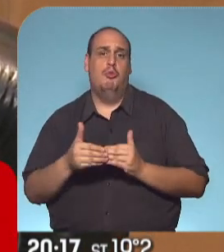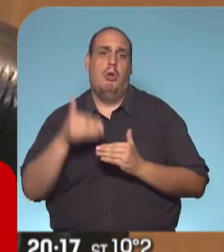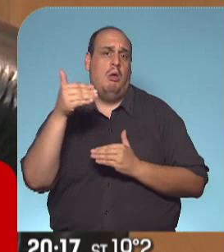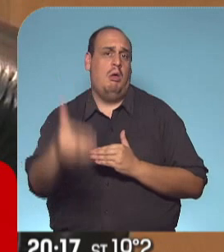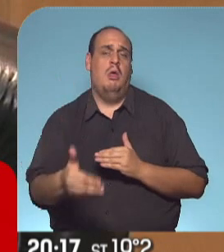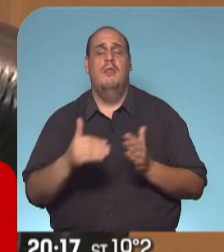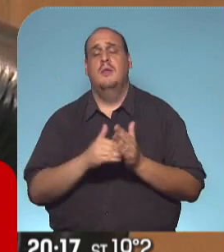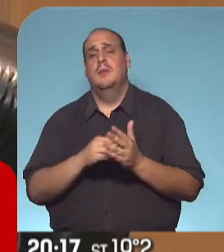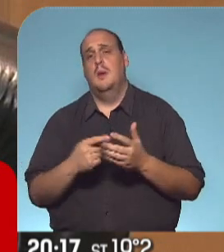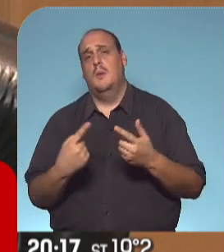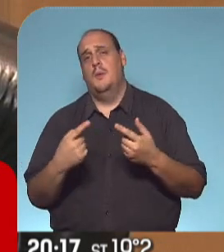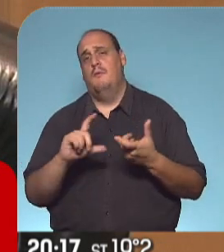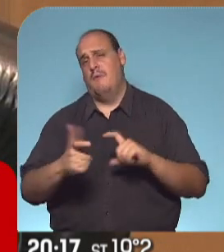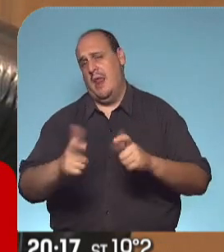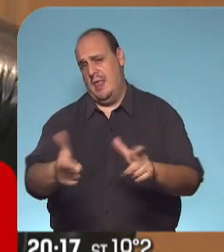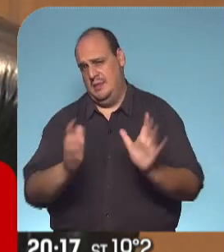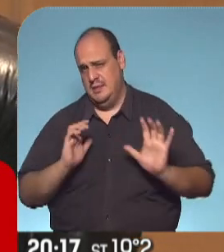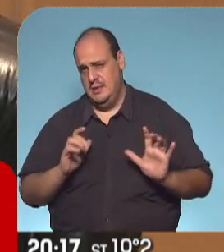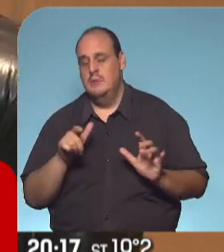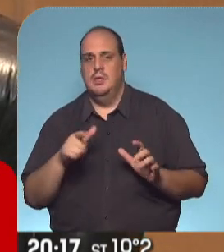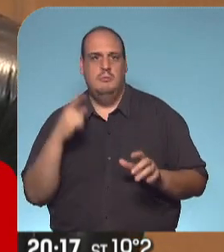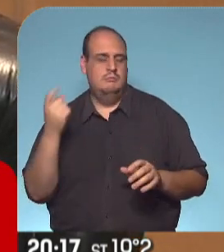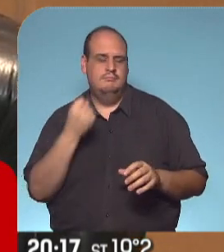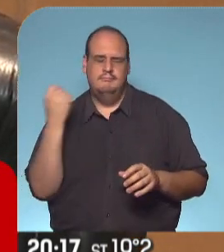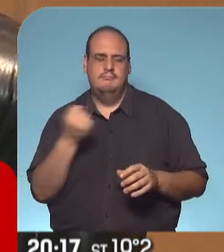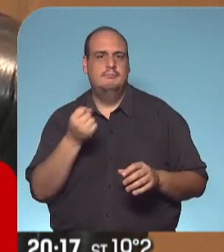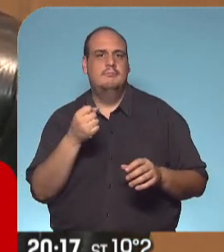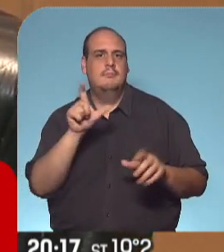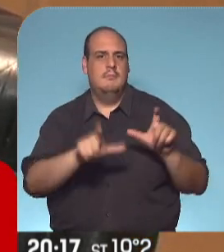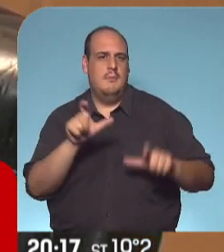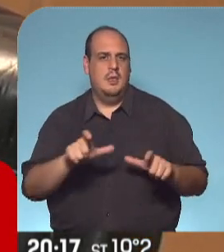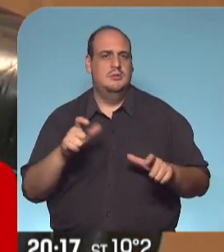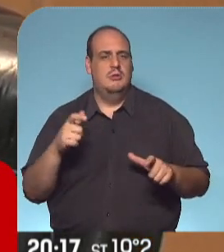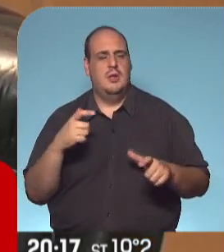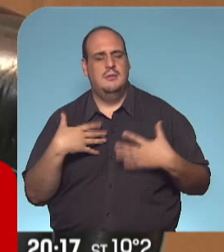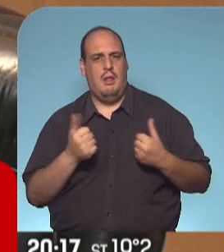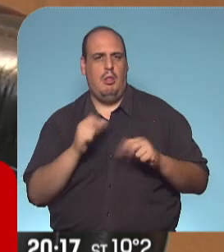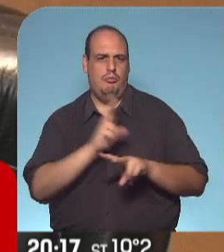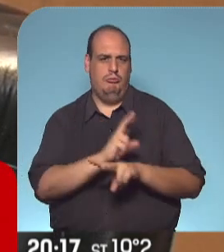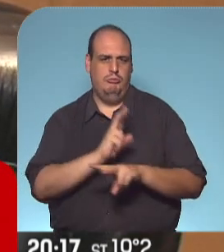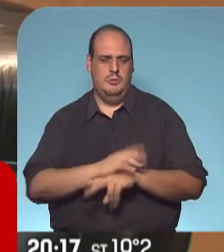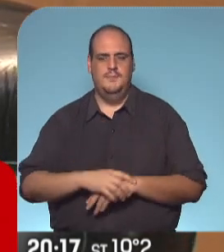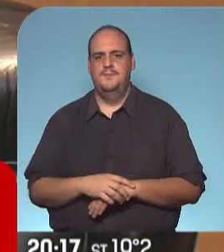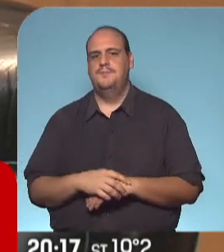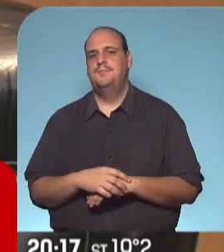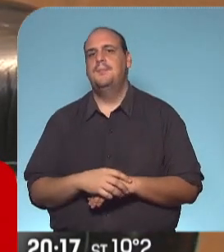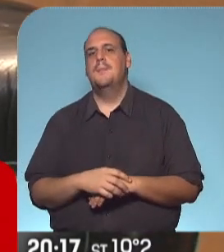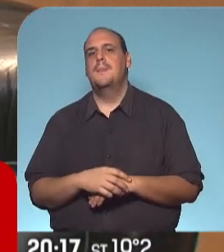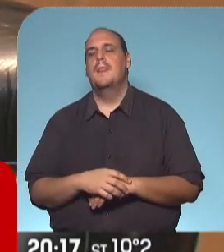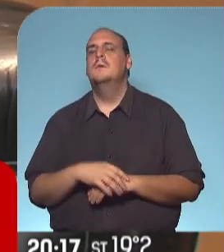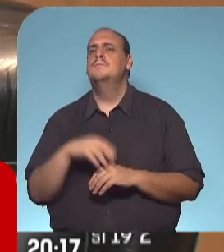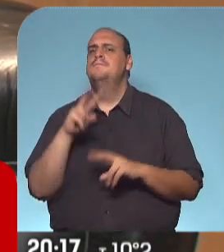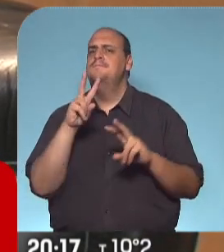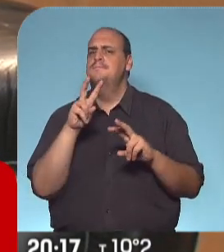sus variantes para asegurarnos de que estamos protegiendo la salud de las argentinas y los argentinos. Vamos a hablar después, ministro, del